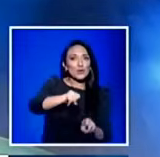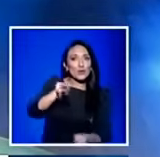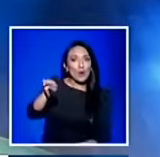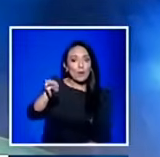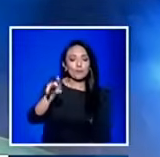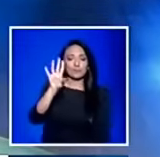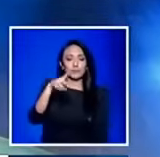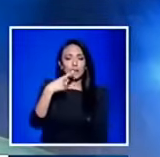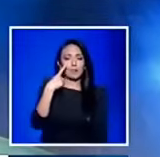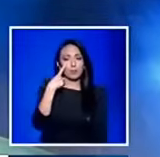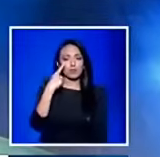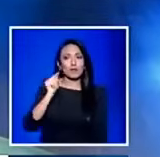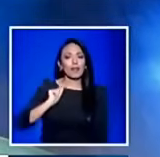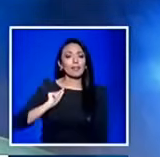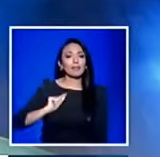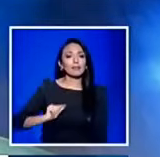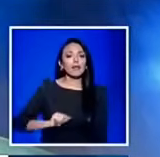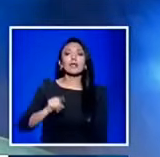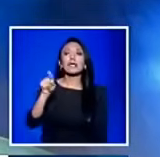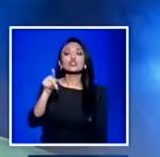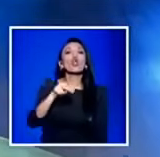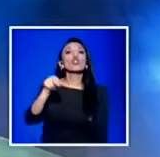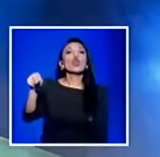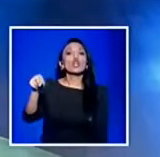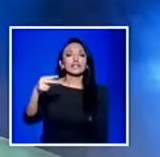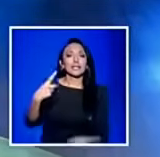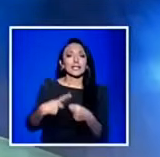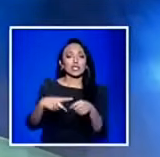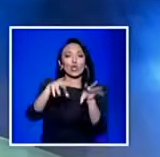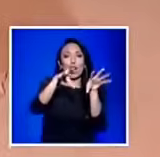esta detención que ocurrió en el norte de la ciudad.